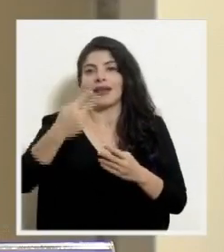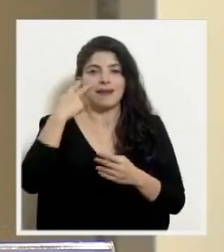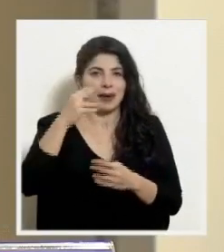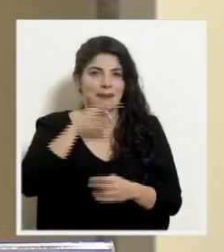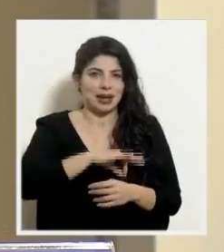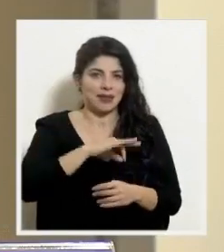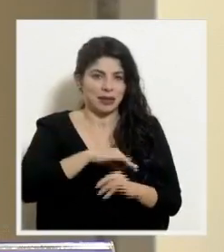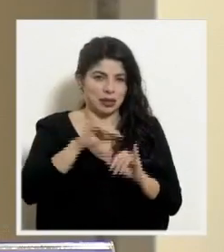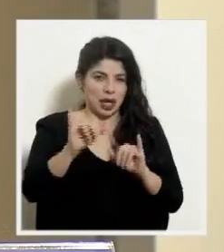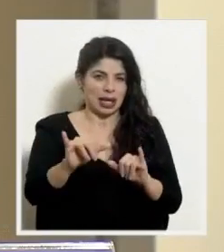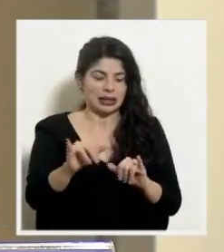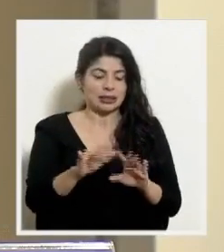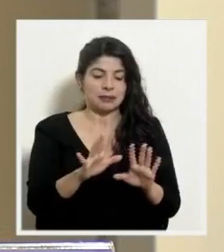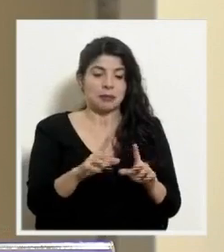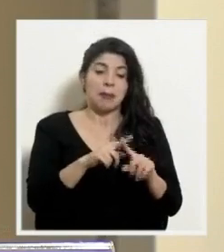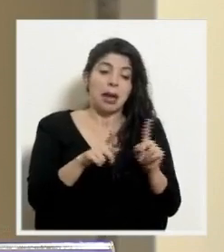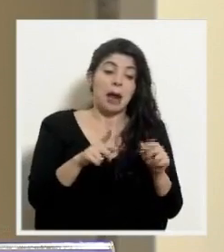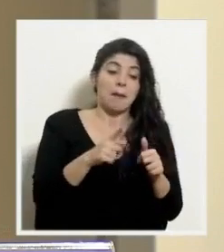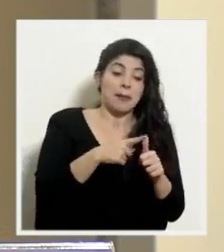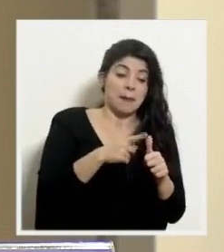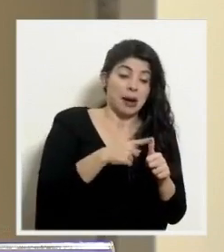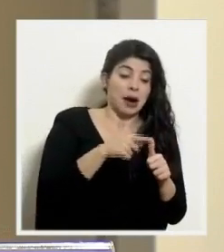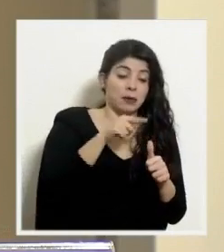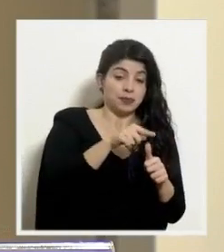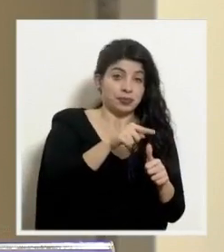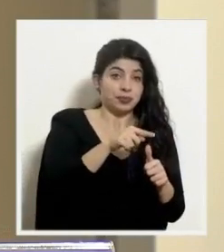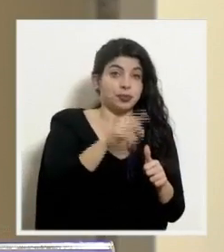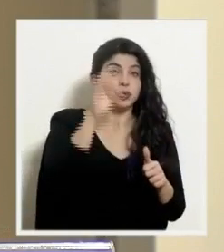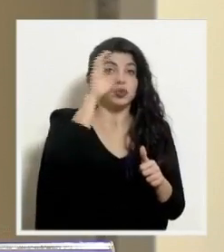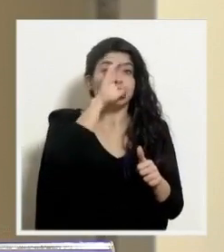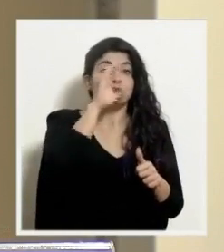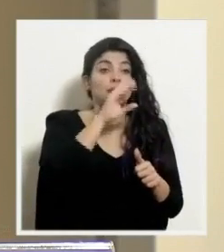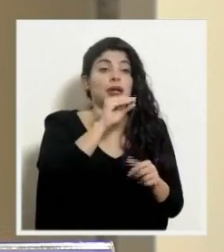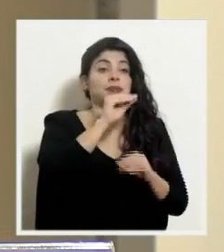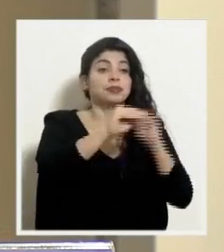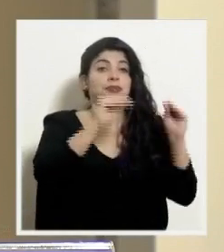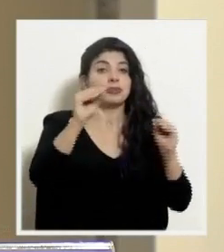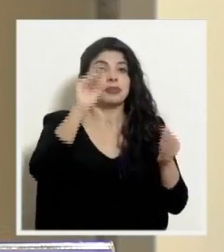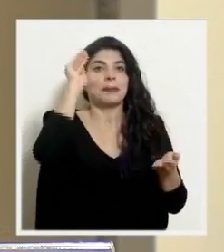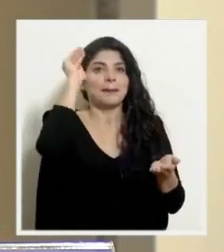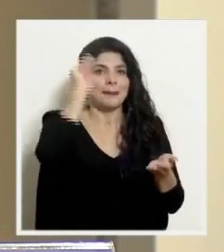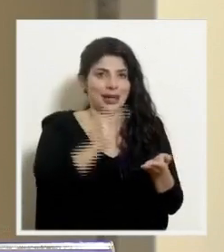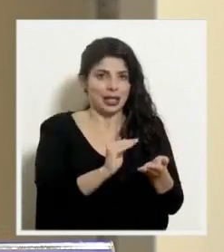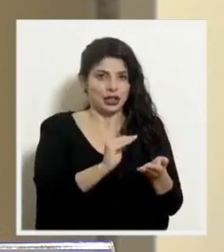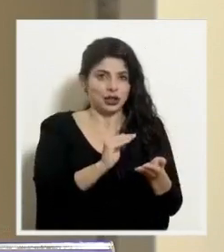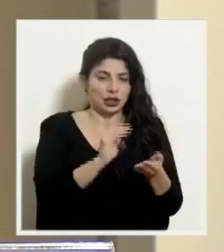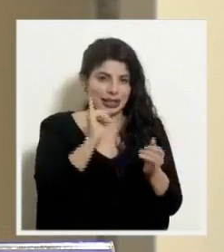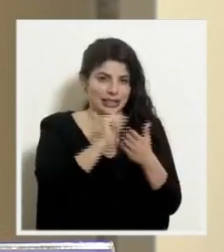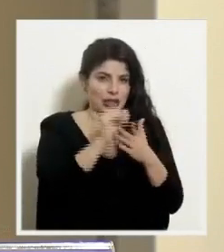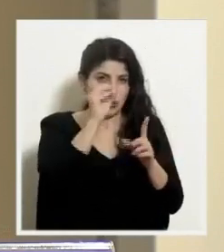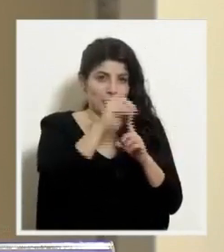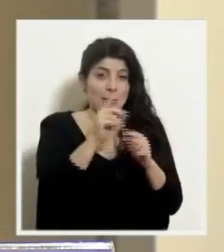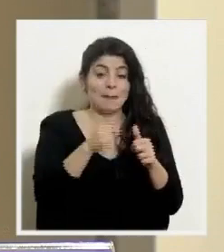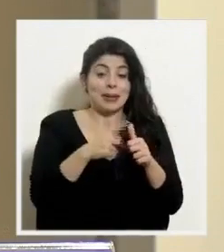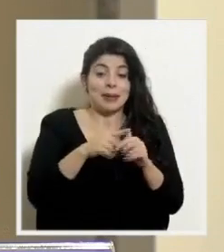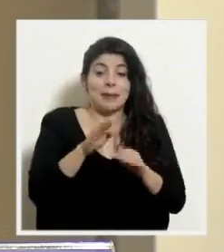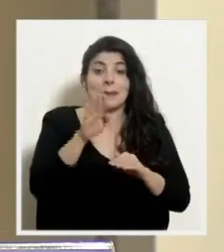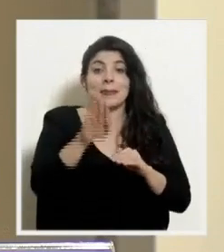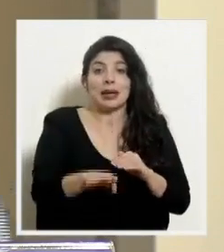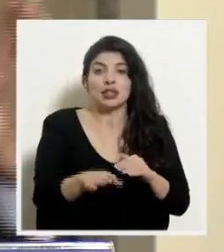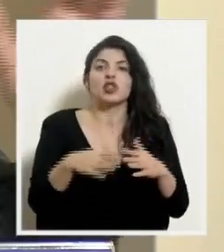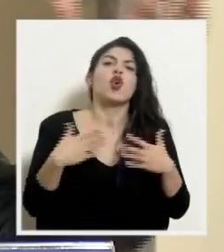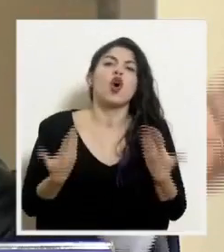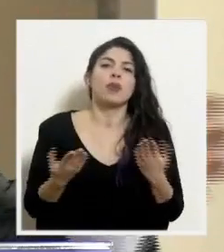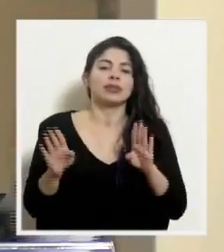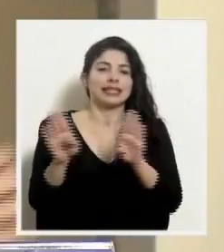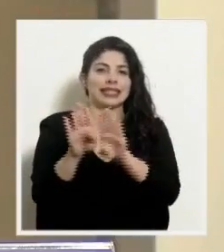contagios. Y dos, bajar paulatinamente esa tasa de contagios. Entonces, el primer paso lo dimos con los cierres